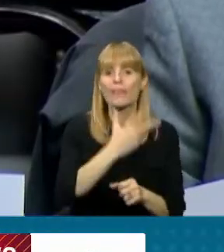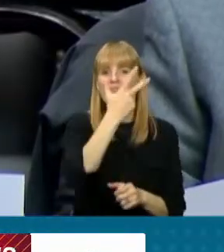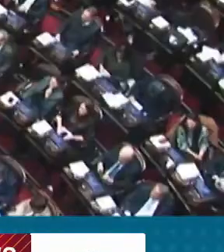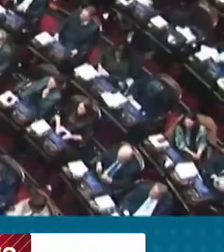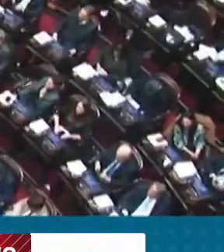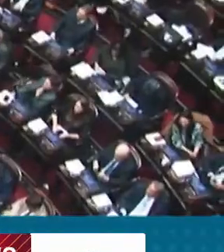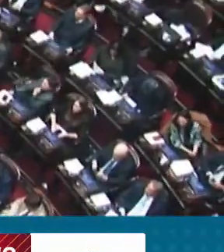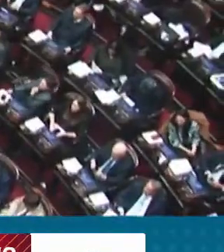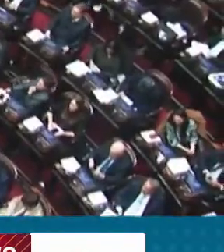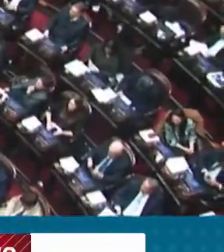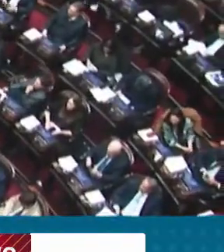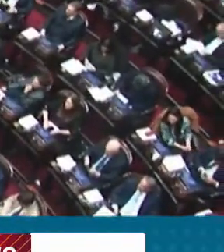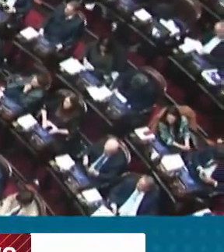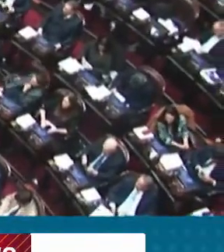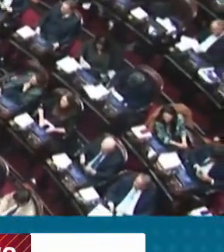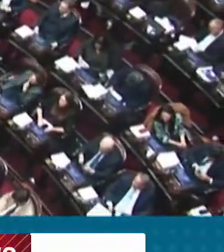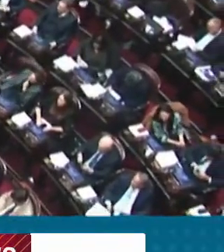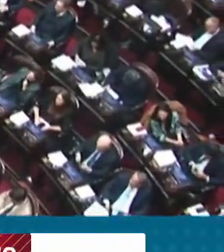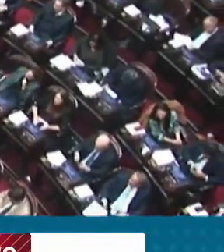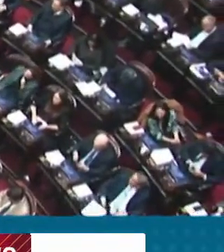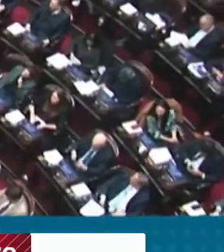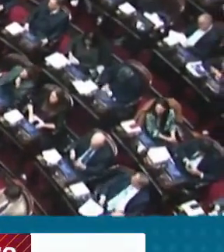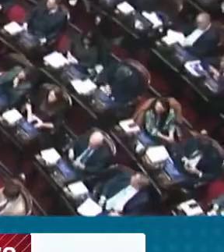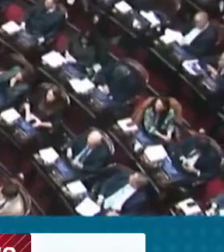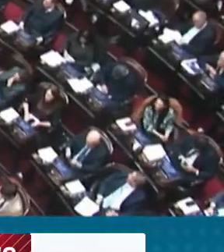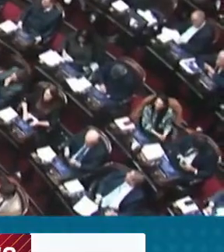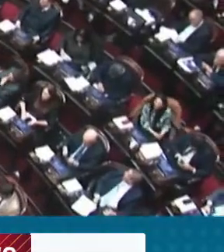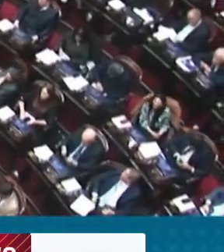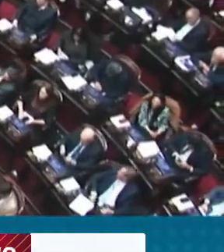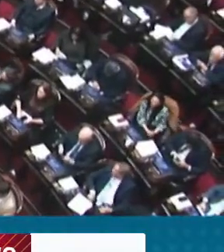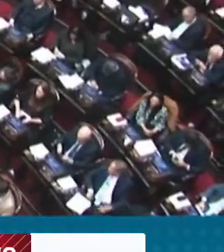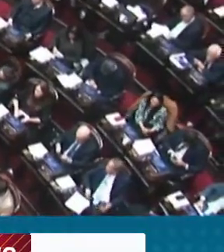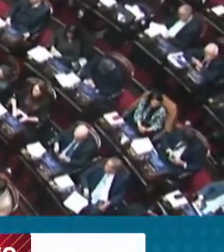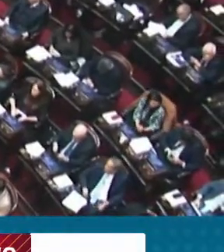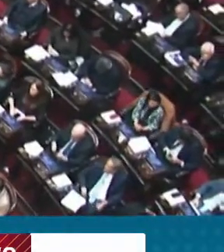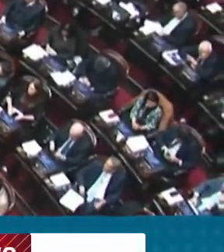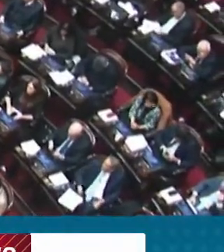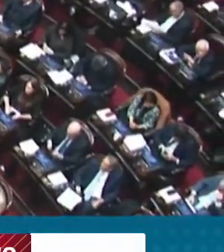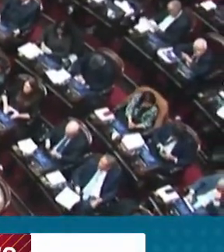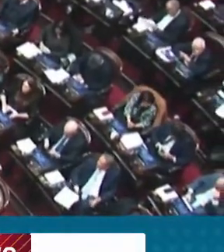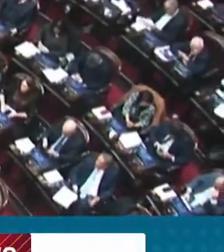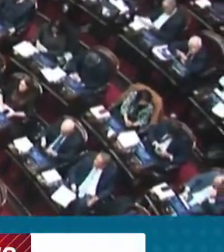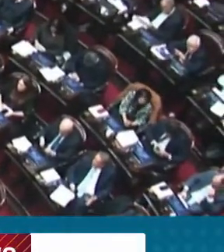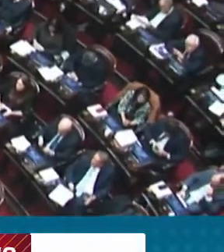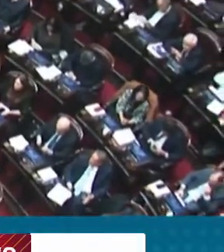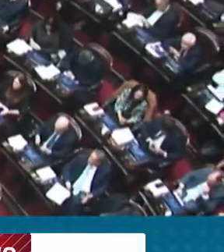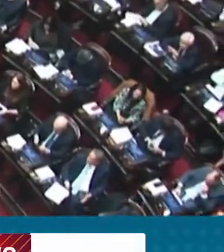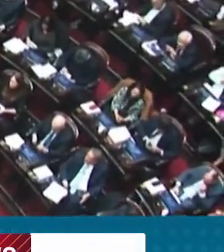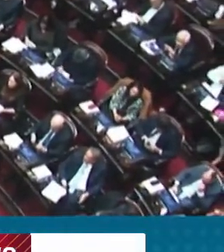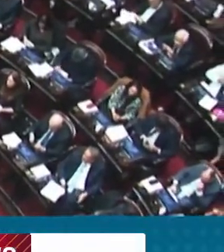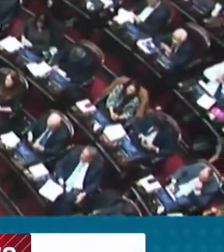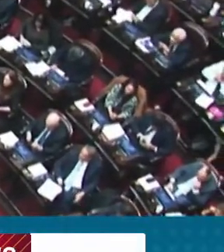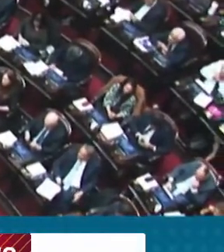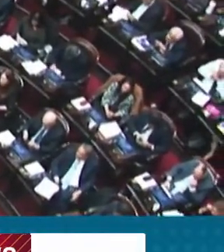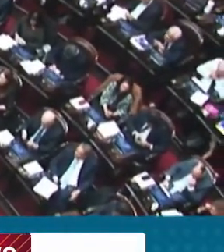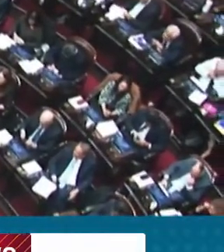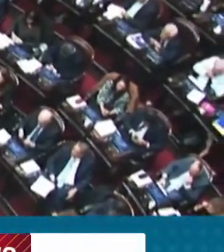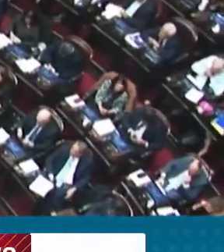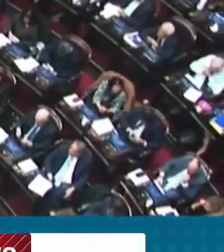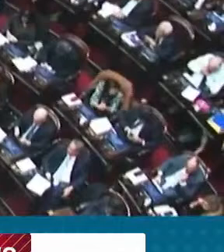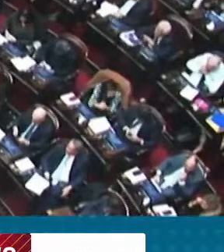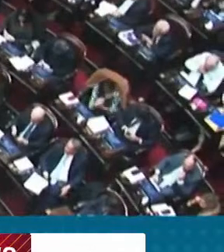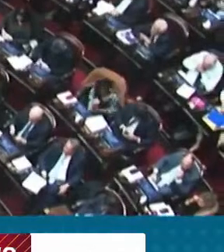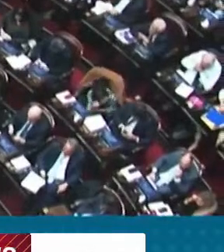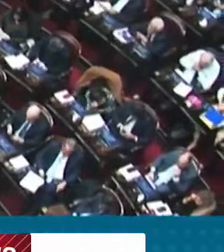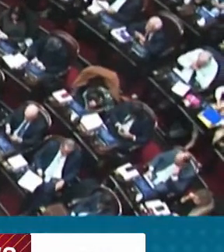teléfono celular, poder, ante cualquier eventualidad, poder cubrirlo, etcétera, etcétera. La próxima generación de jubilados